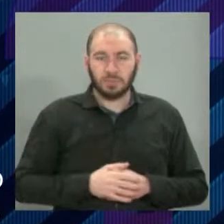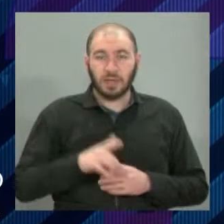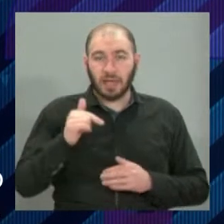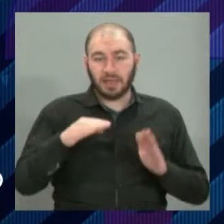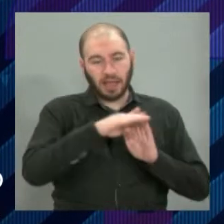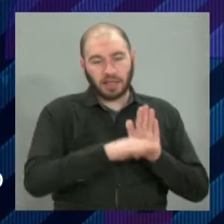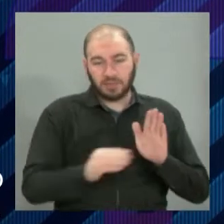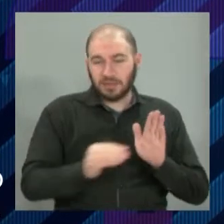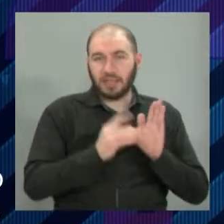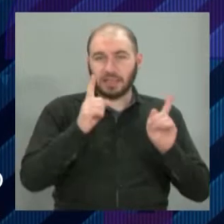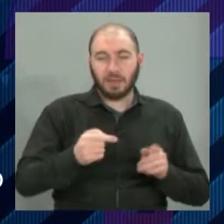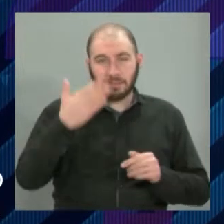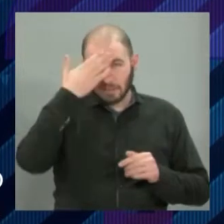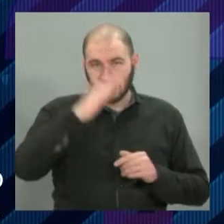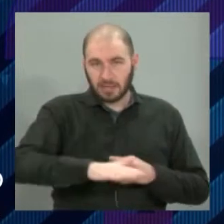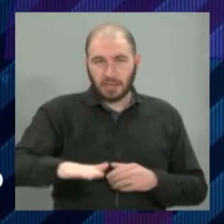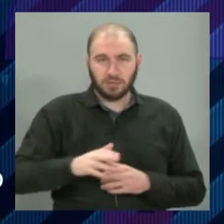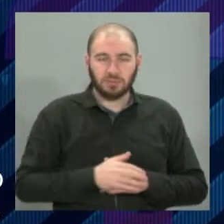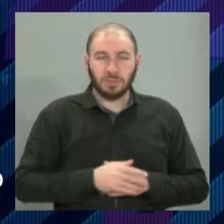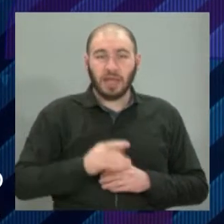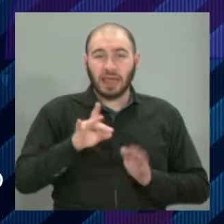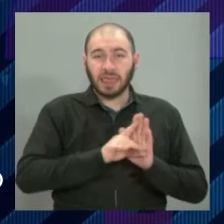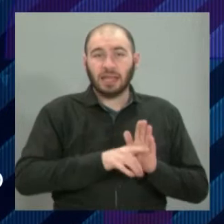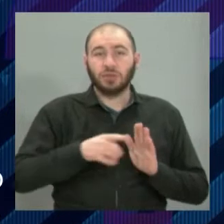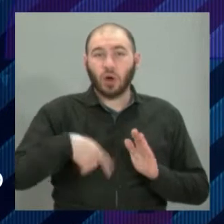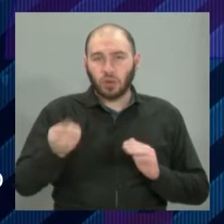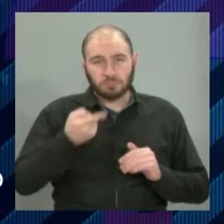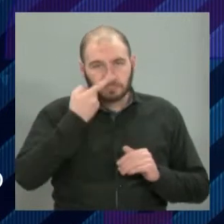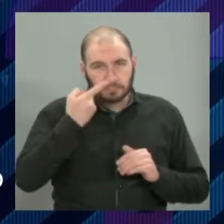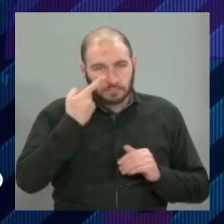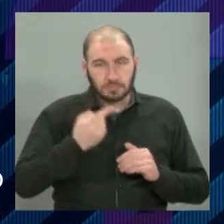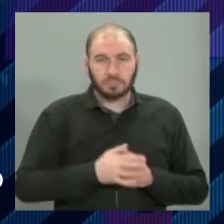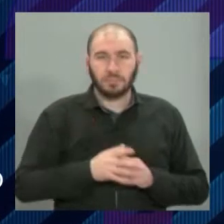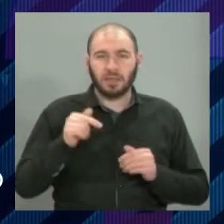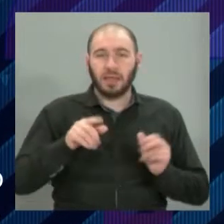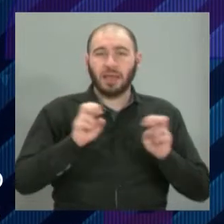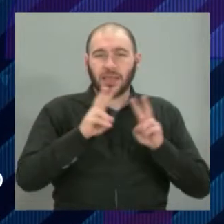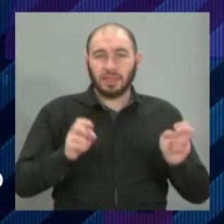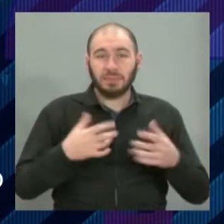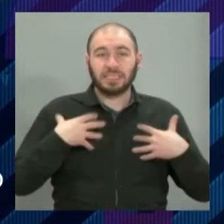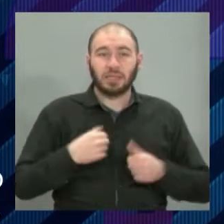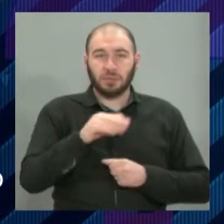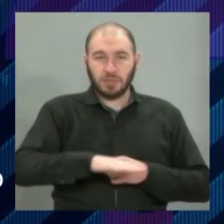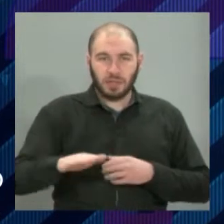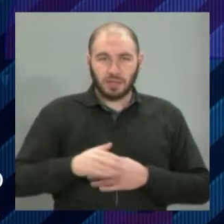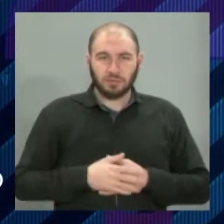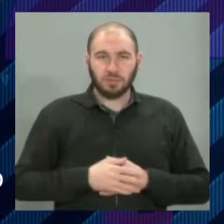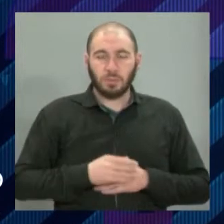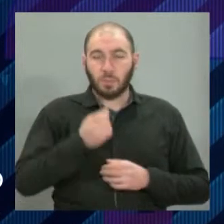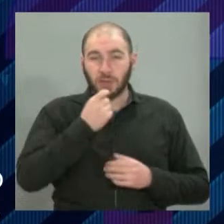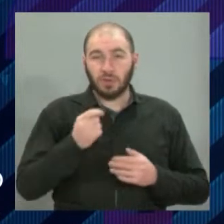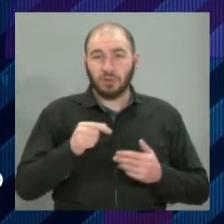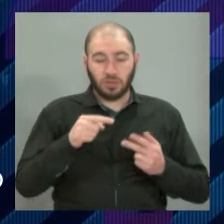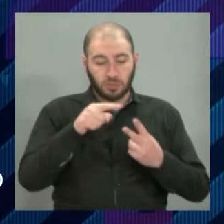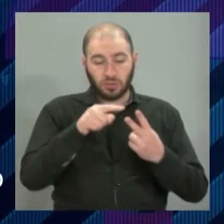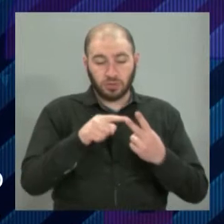esta categoría también como enfermedad pediátrica. Y otro dato muy interesante que tiene que ver también con la salud de los niños es que 1 de cada